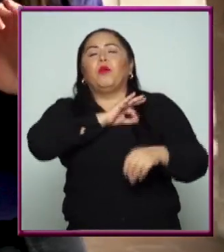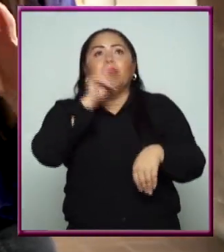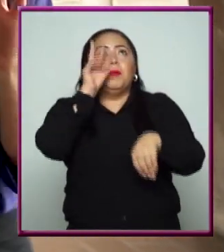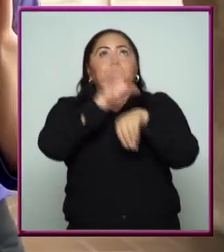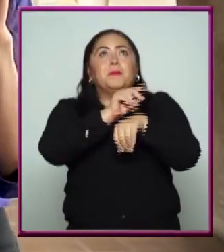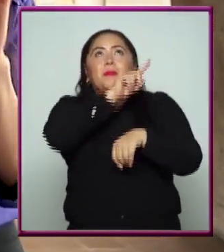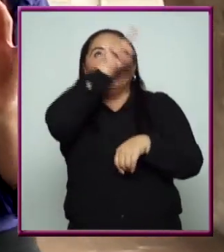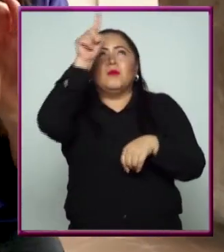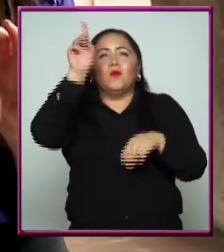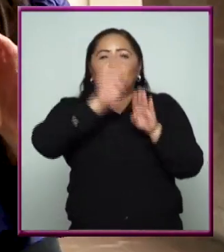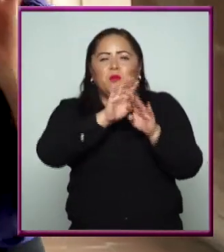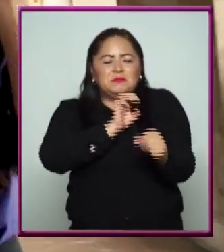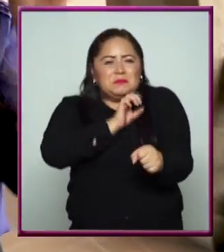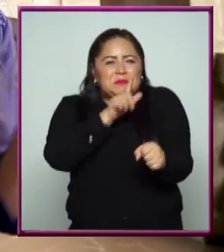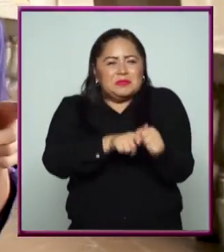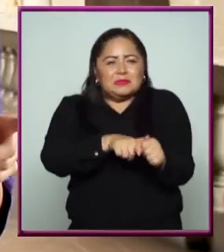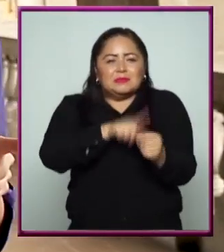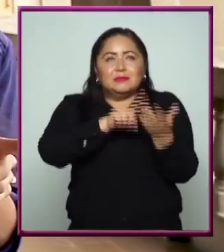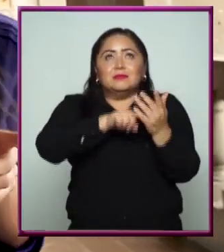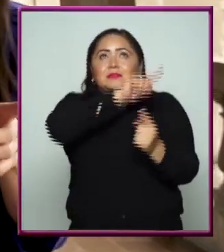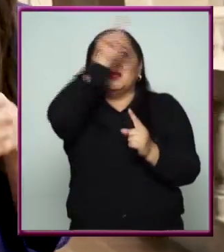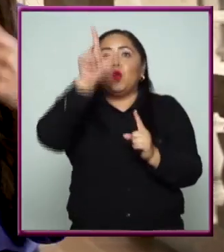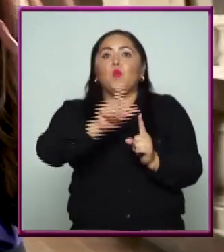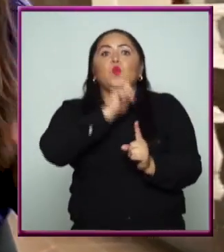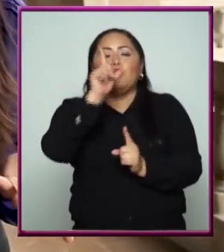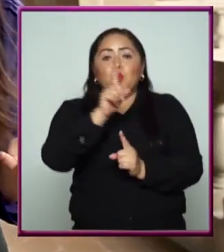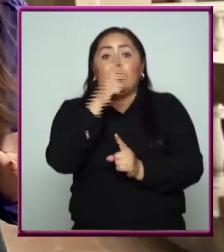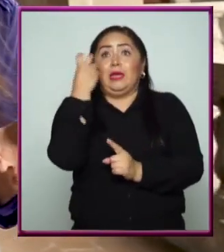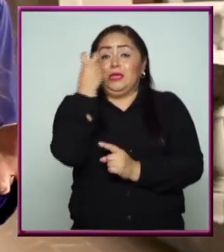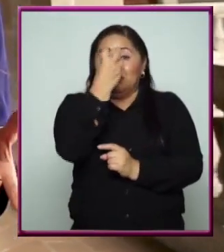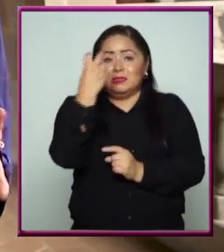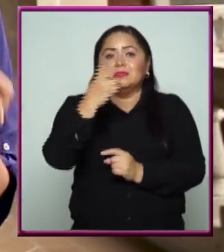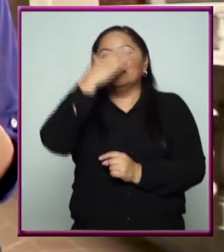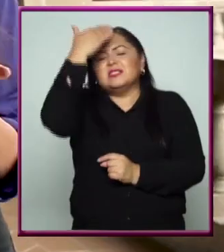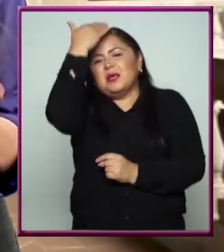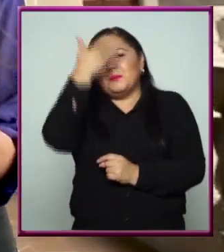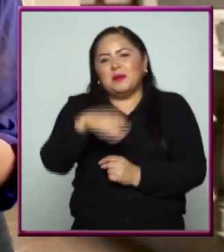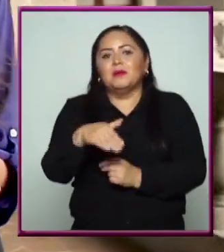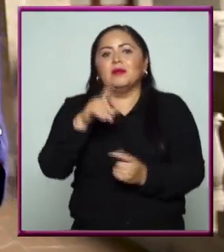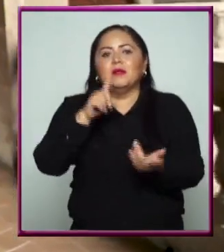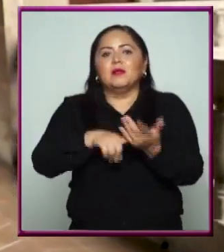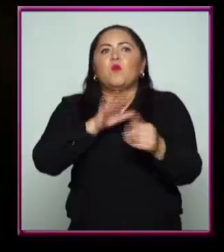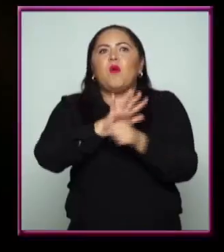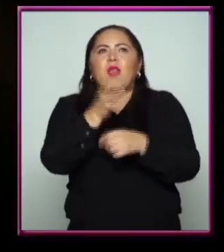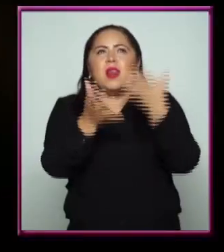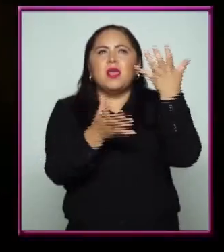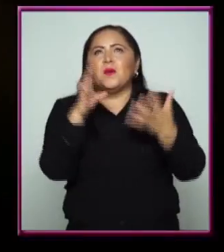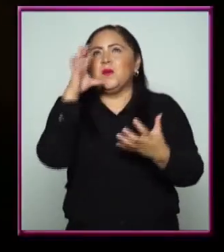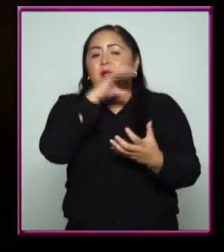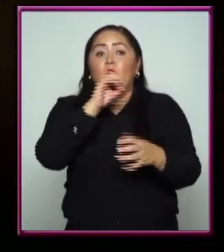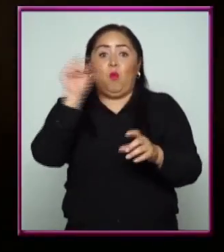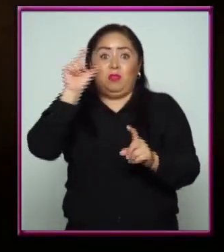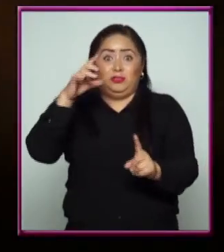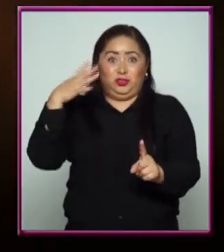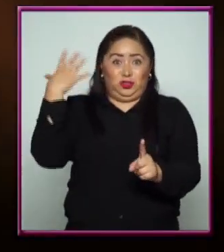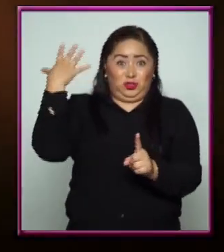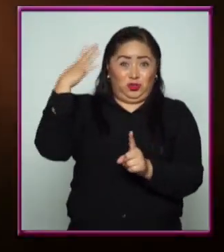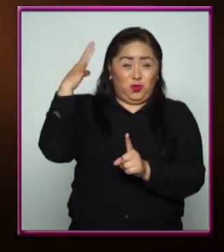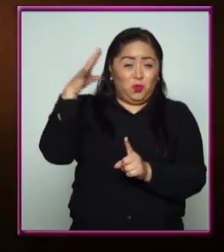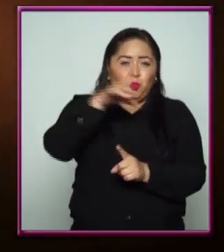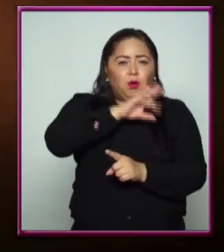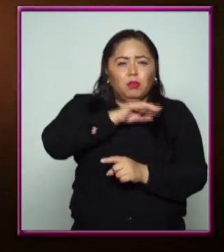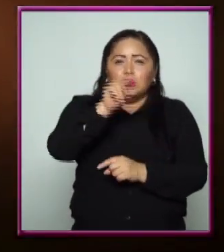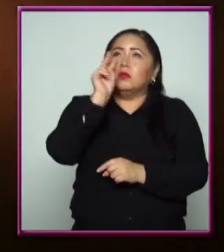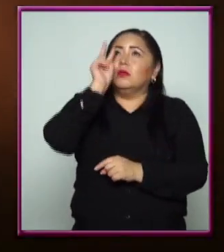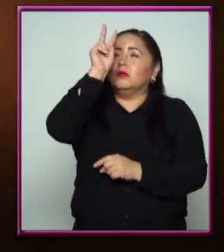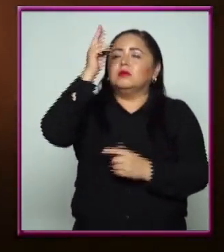ver partes específicas del espectro de la luz y de esa manera sabemos qué elementos queman. Con el Sol podemos